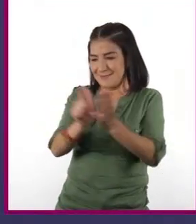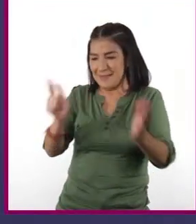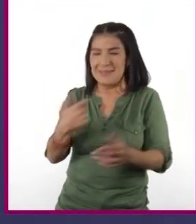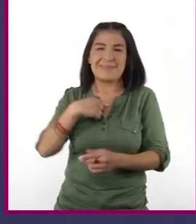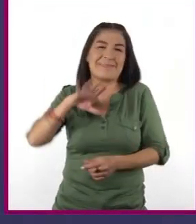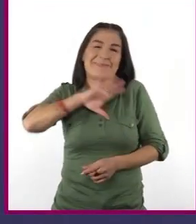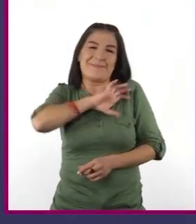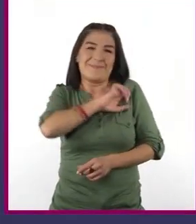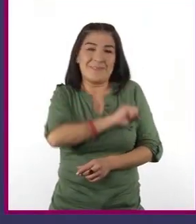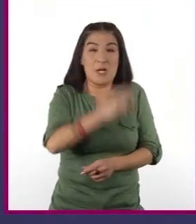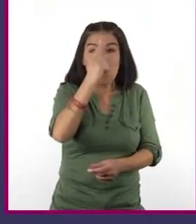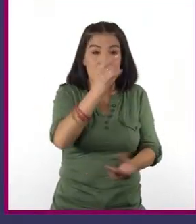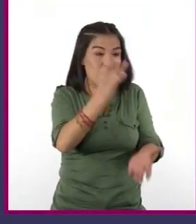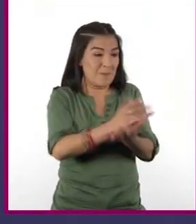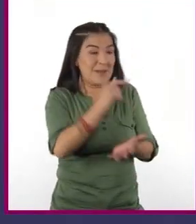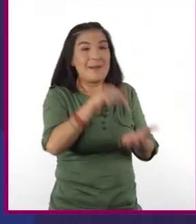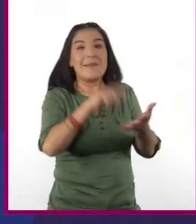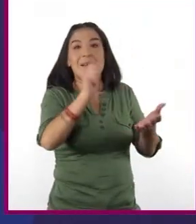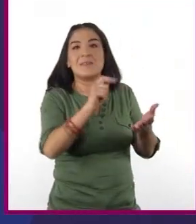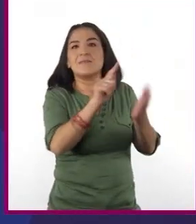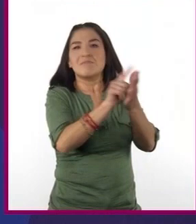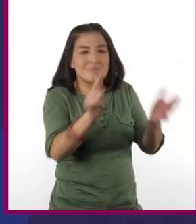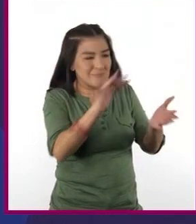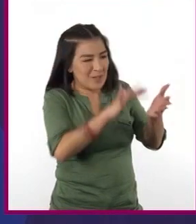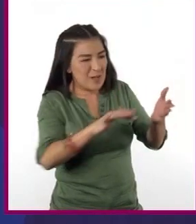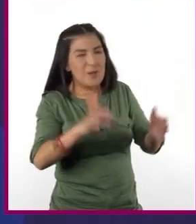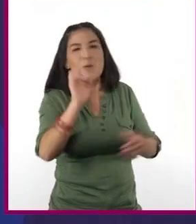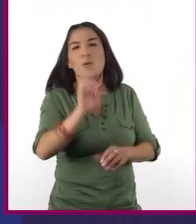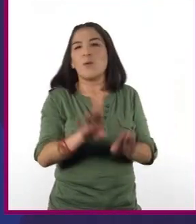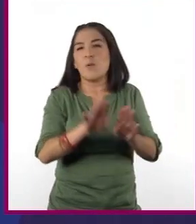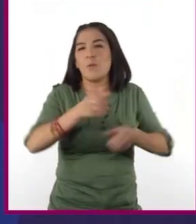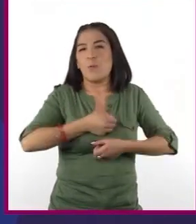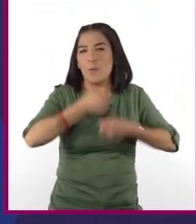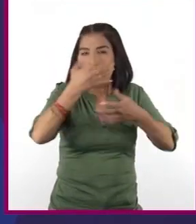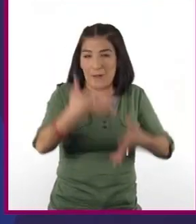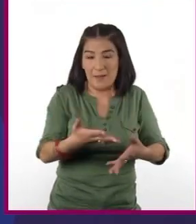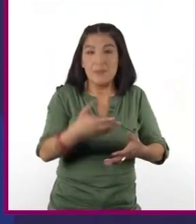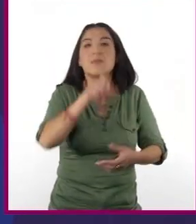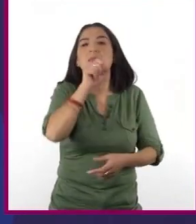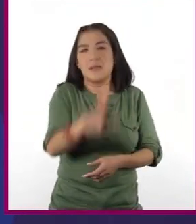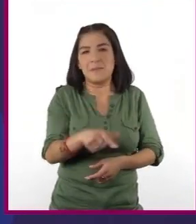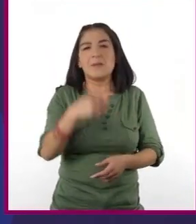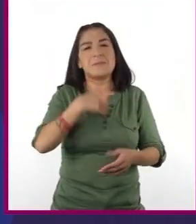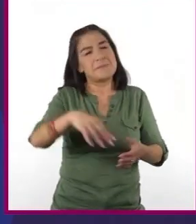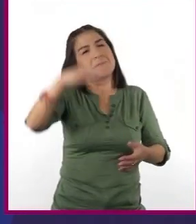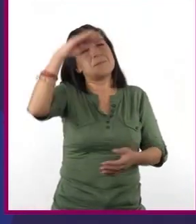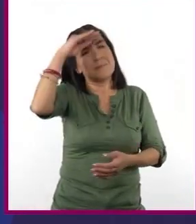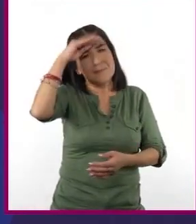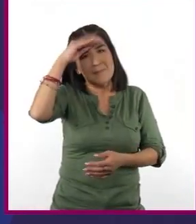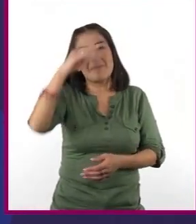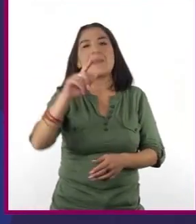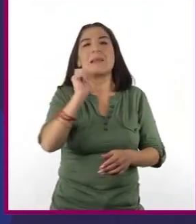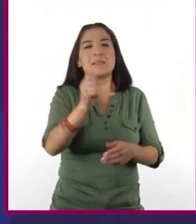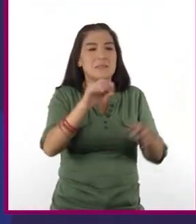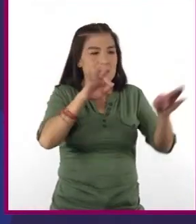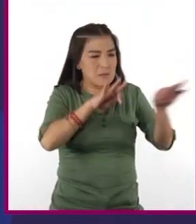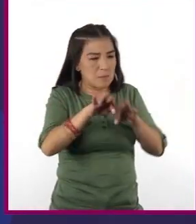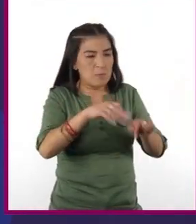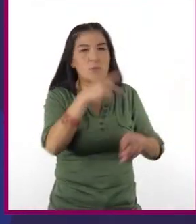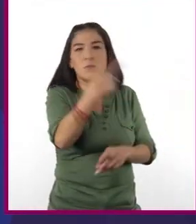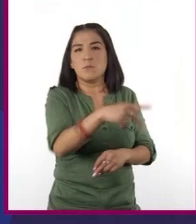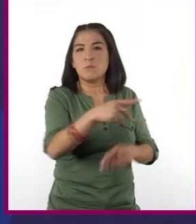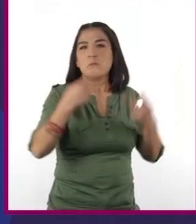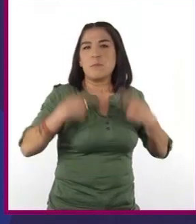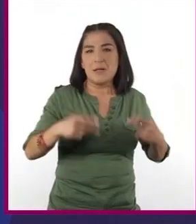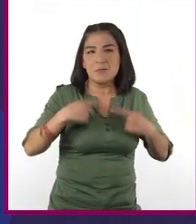no solo por el contenido que puede encontrar en esa antología, sino que también me hizo pensar sobre todo el trabajo que realiza